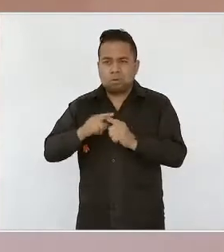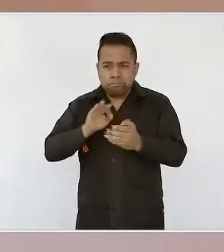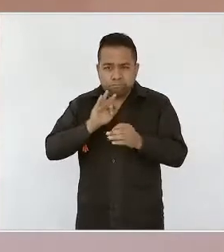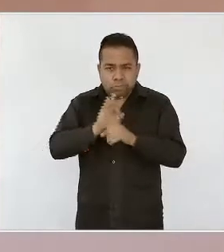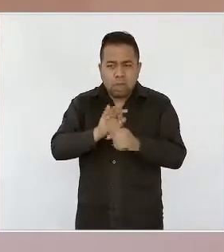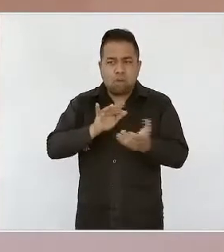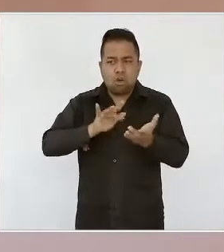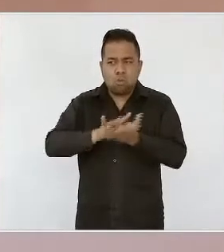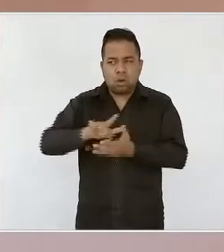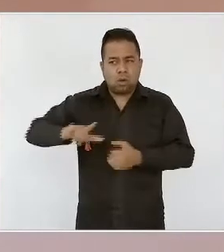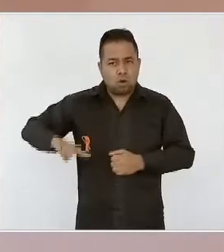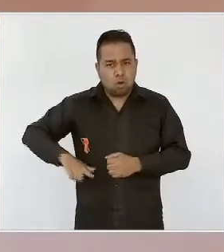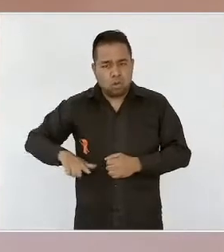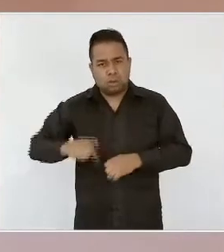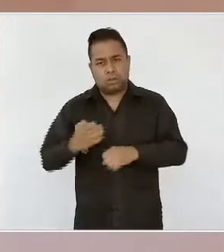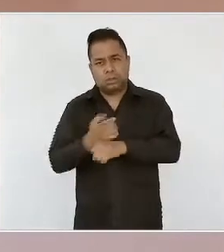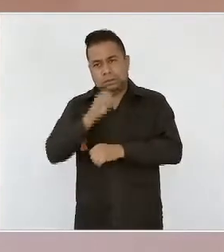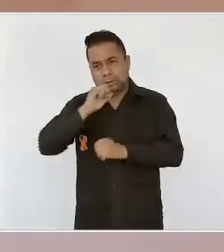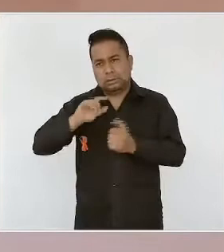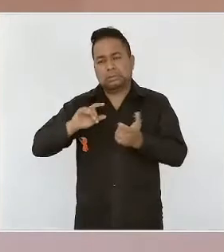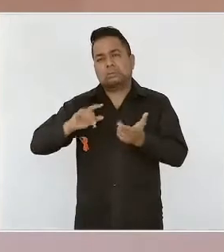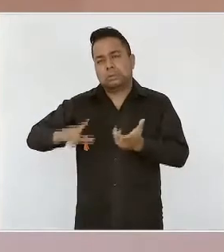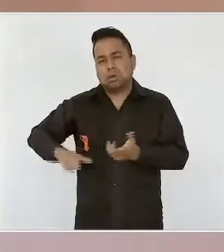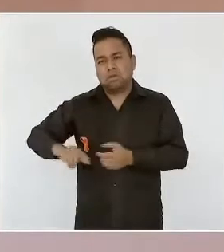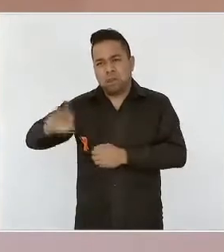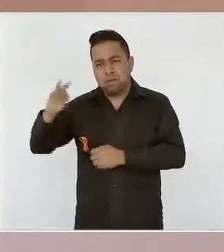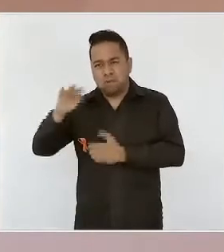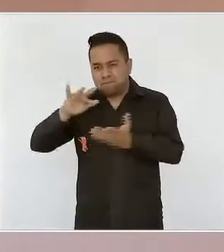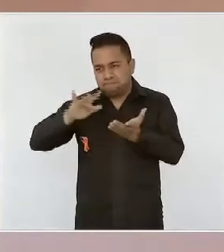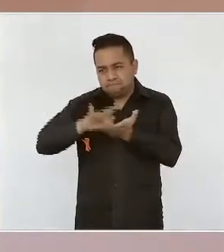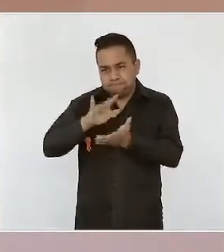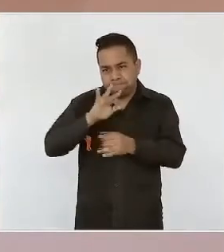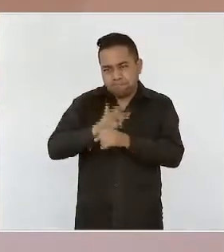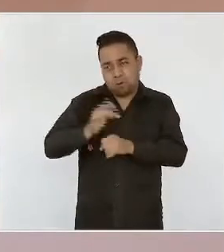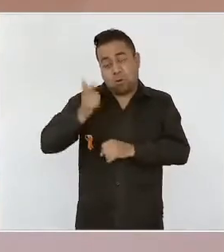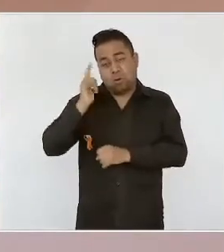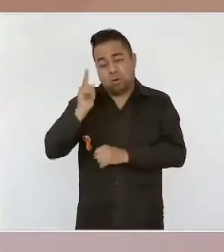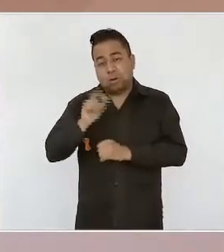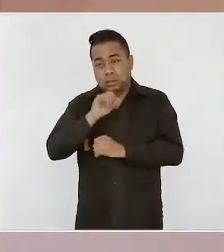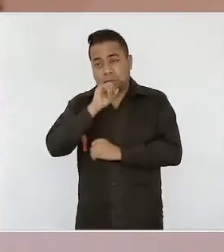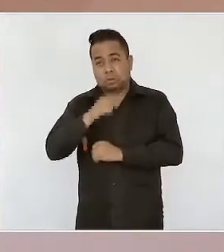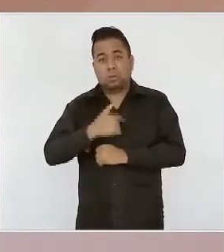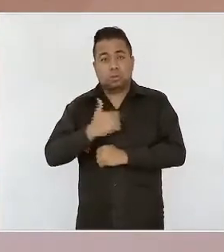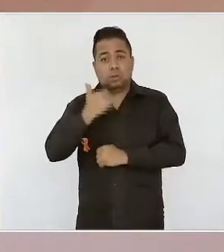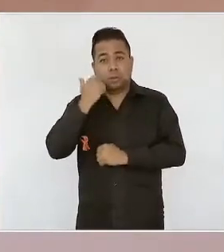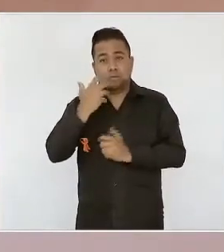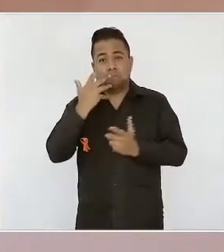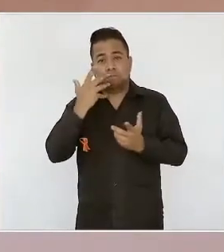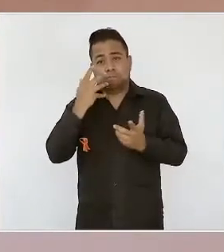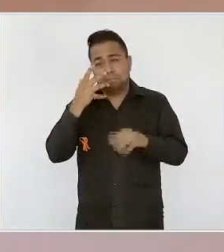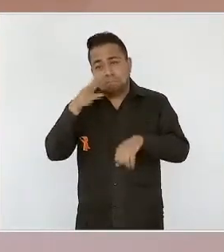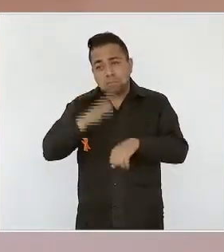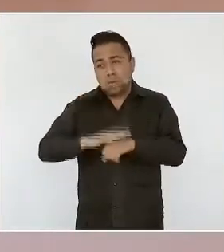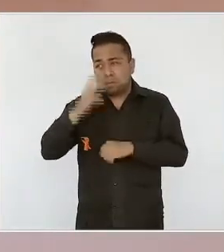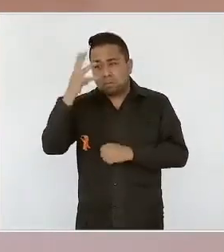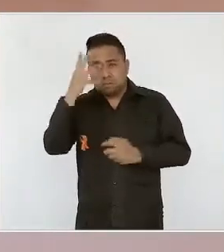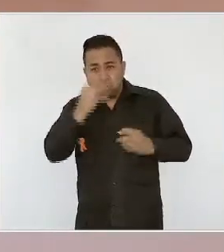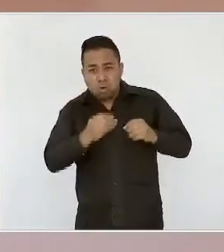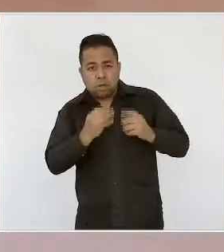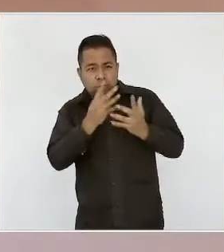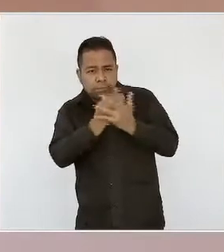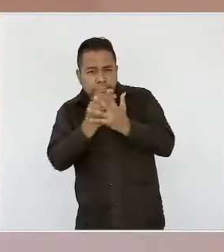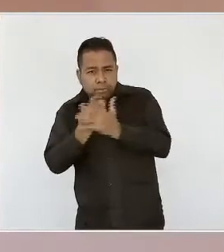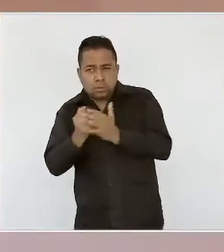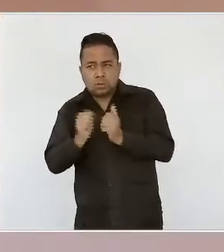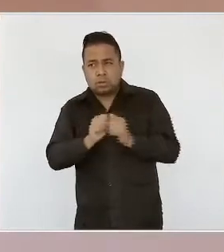estado, con el apoyo del gobierno federal, y que desde luego pretendemos también embellecer y fortalecer con las acciones